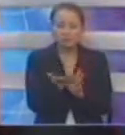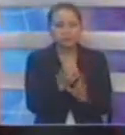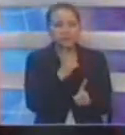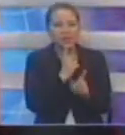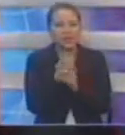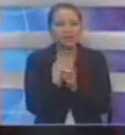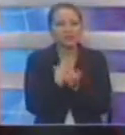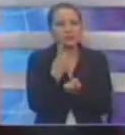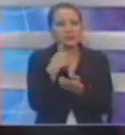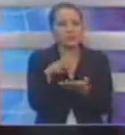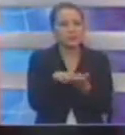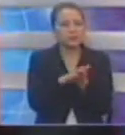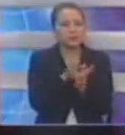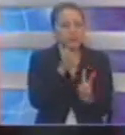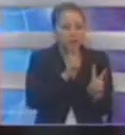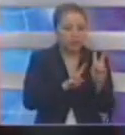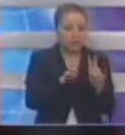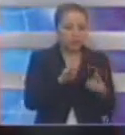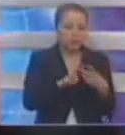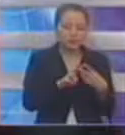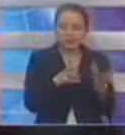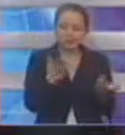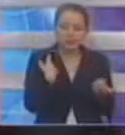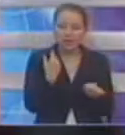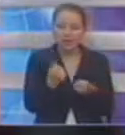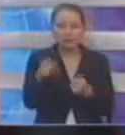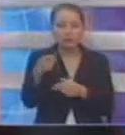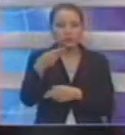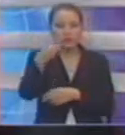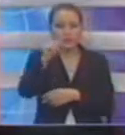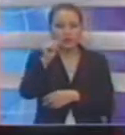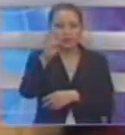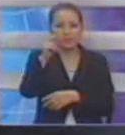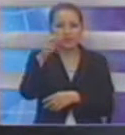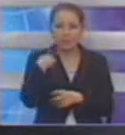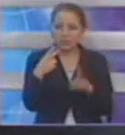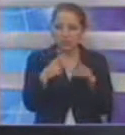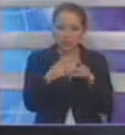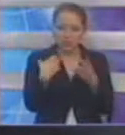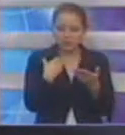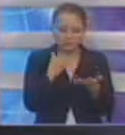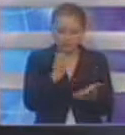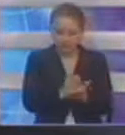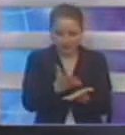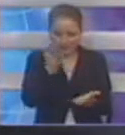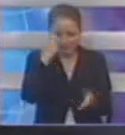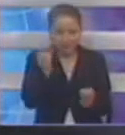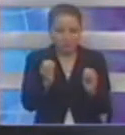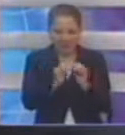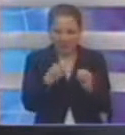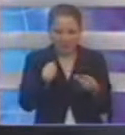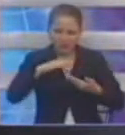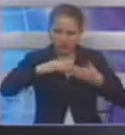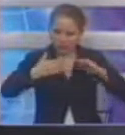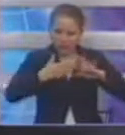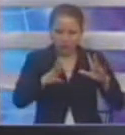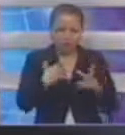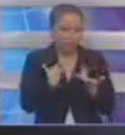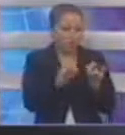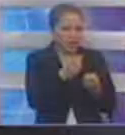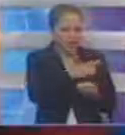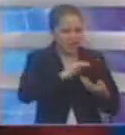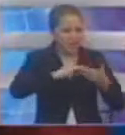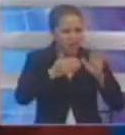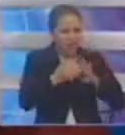las conclusiones y es en La Habana donde yo renuncio a la juventud comunista. Dije, esto no lo quiero para Chile, esto que estoy viendo no lo quiero para Chile ni para